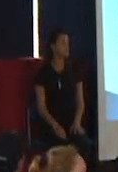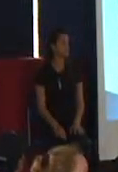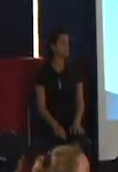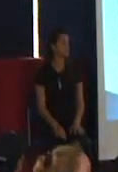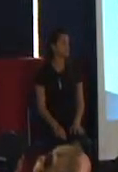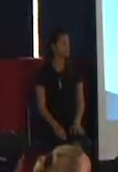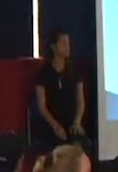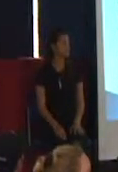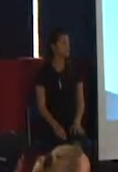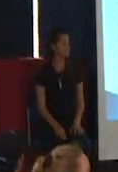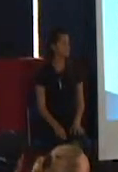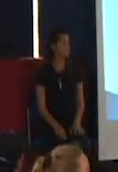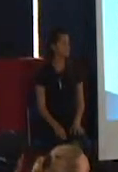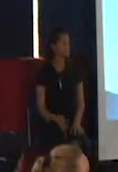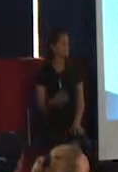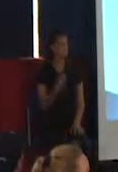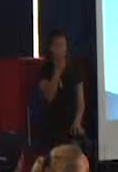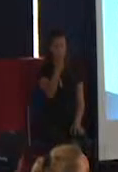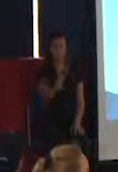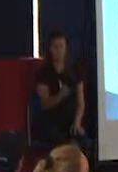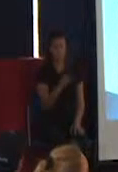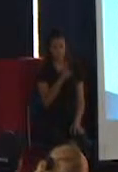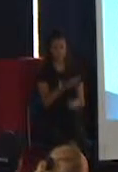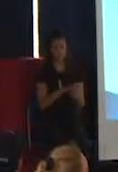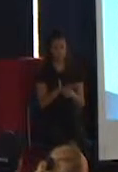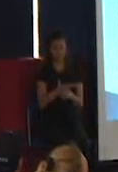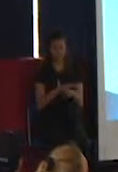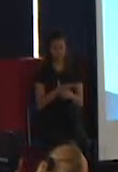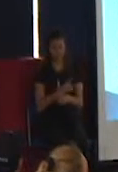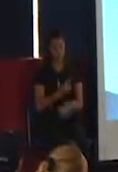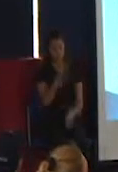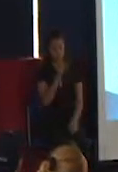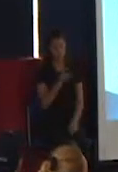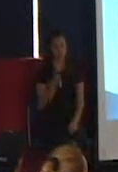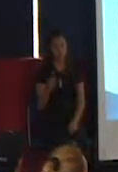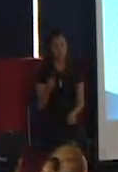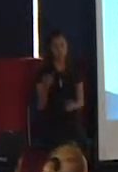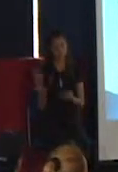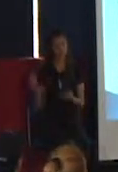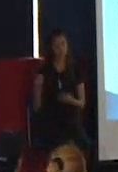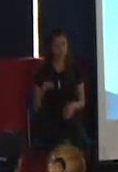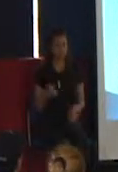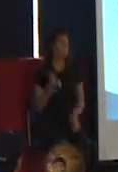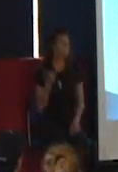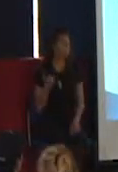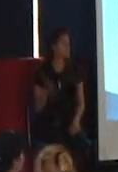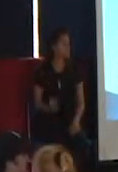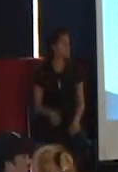persona a la que se le presentan esa serie de situaciones, desafortunadamente.